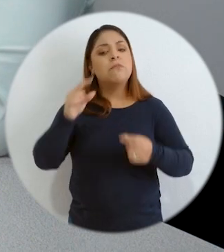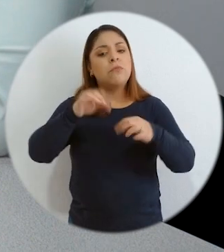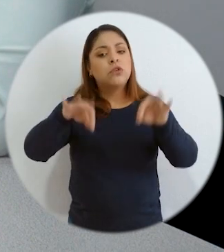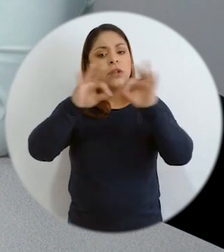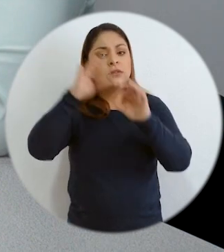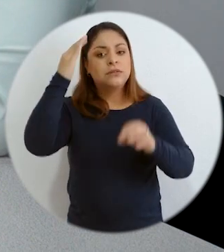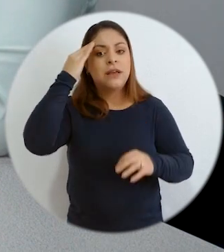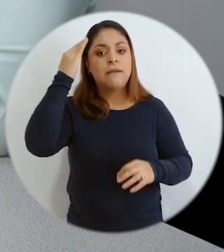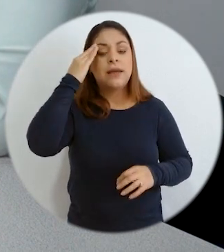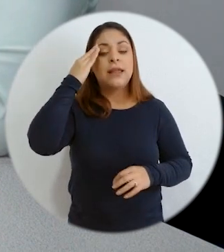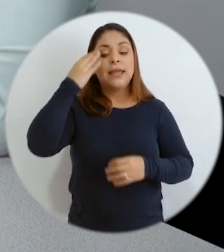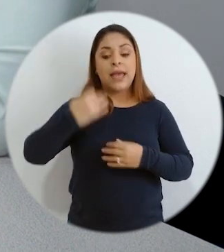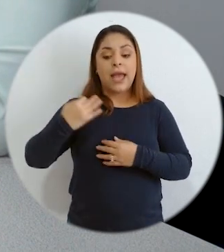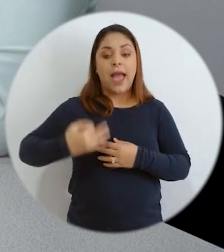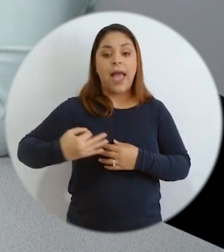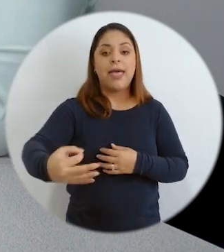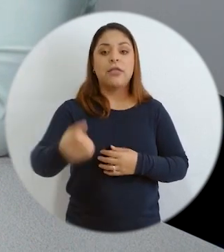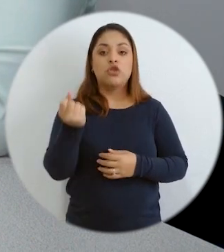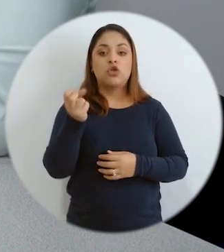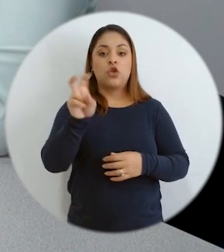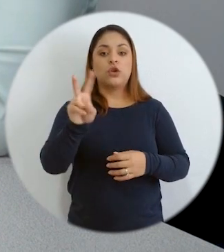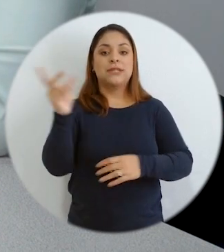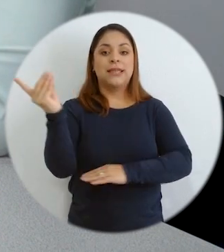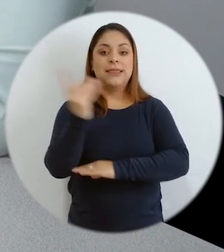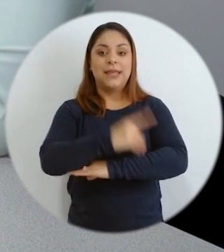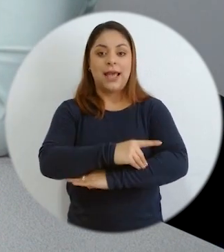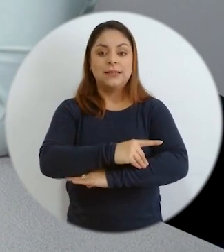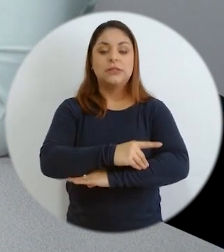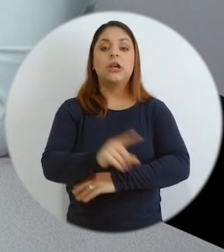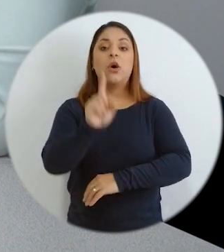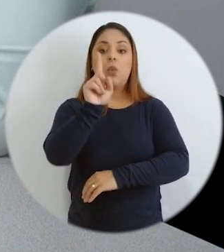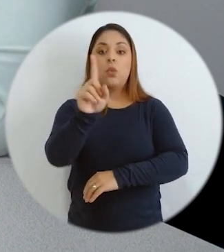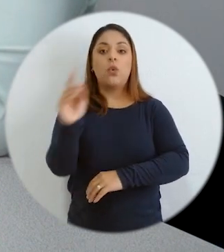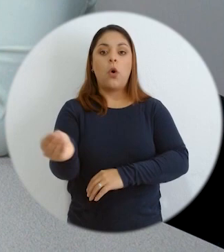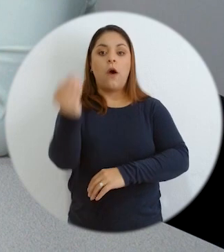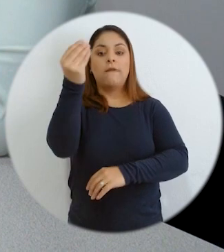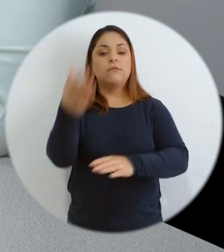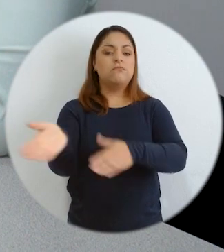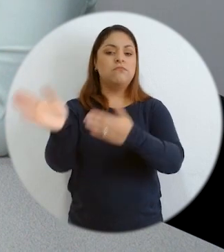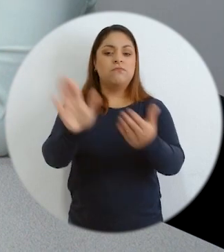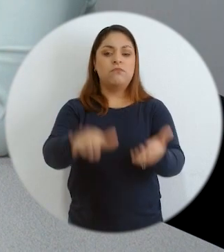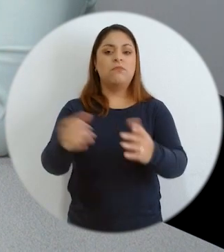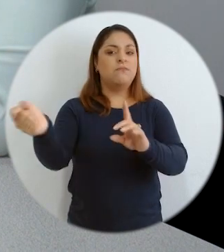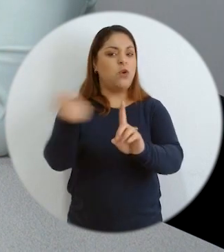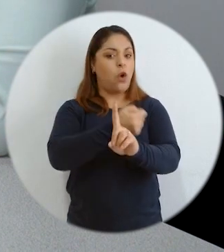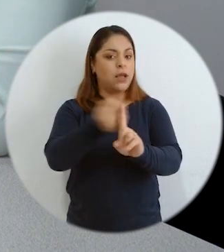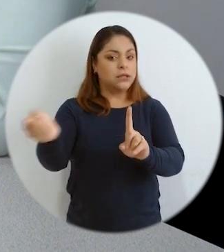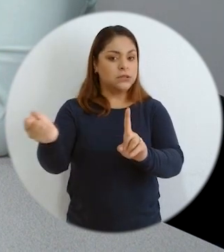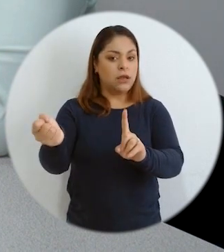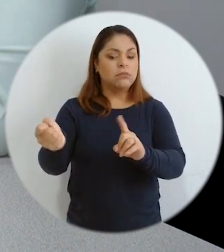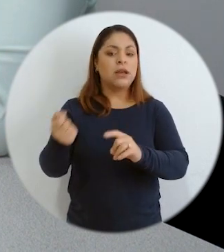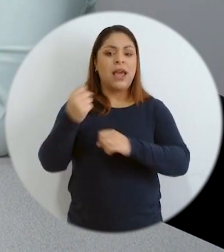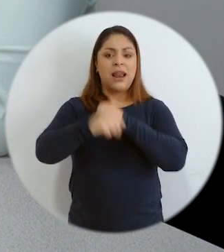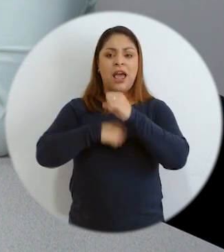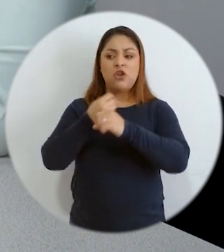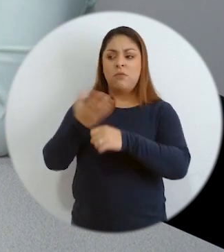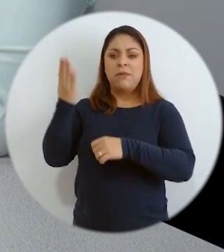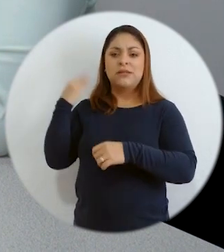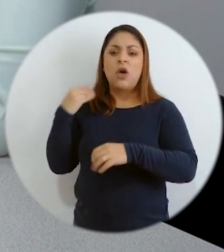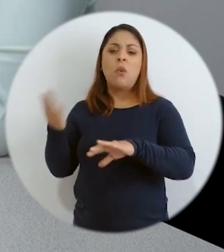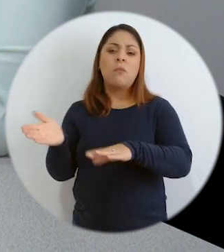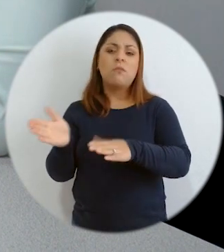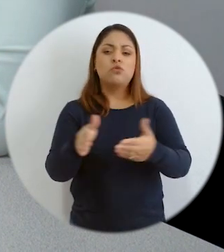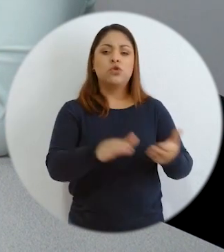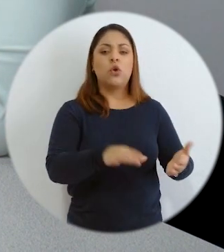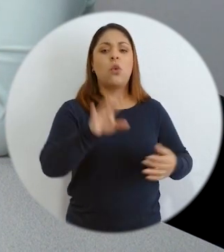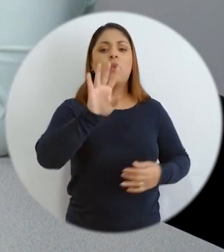está falleciendo un adolescente por una situación violenta. Solamente el año anterior se